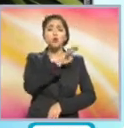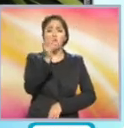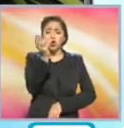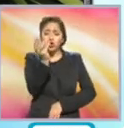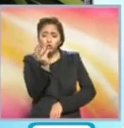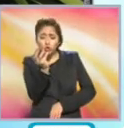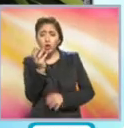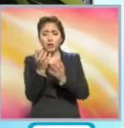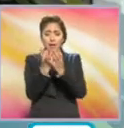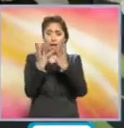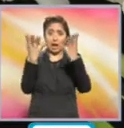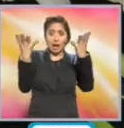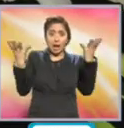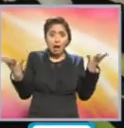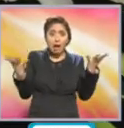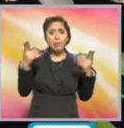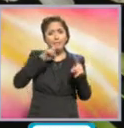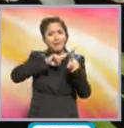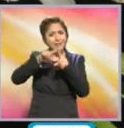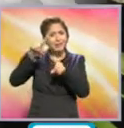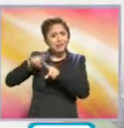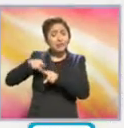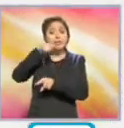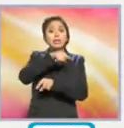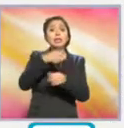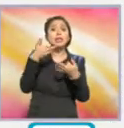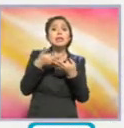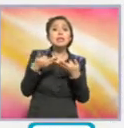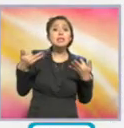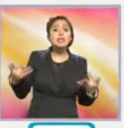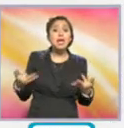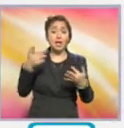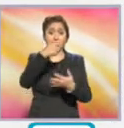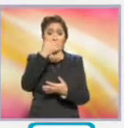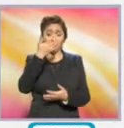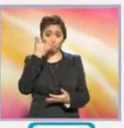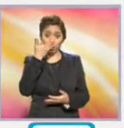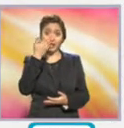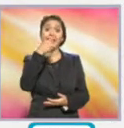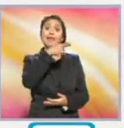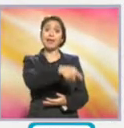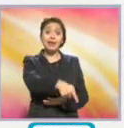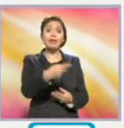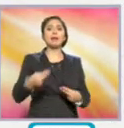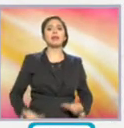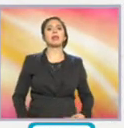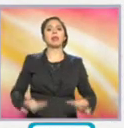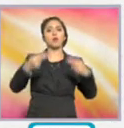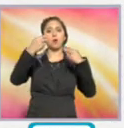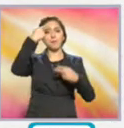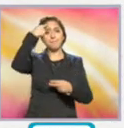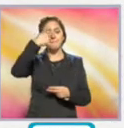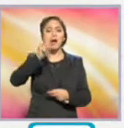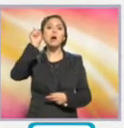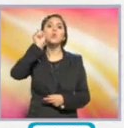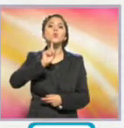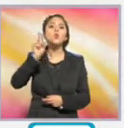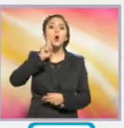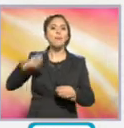un arreglo más grandecito y además están en tierra. Este negocio es ideal para que las amas de